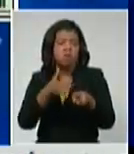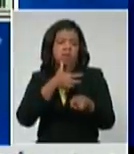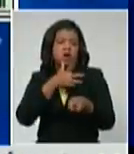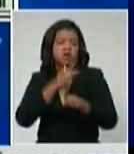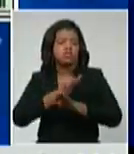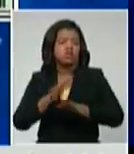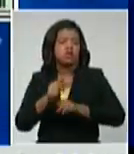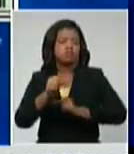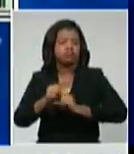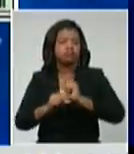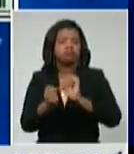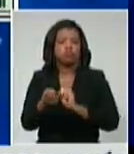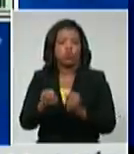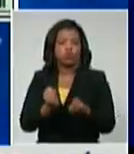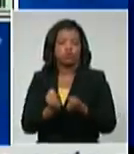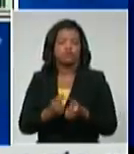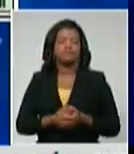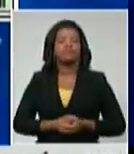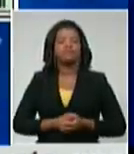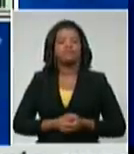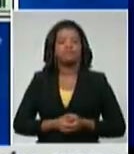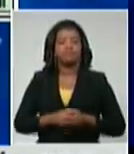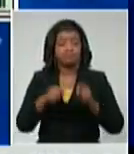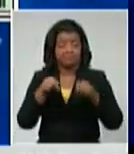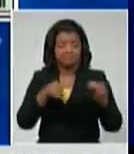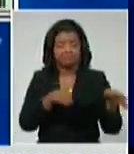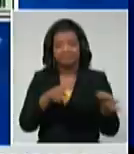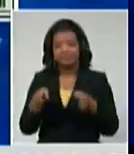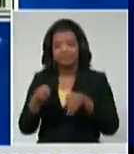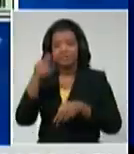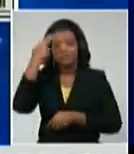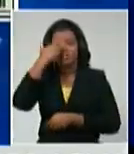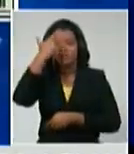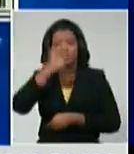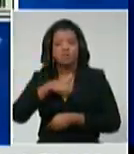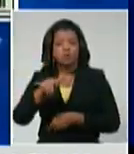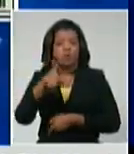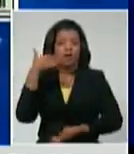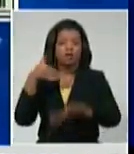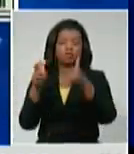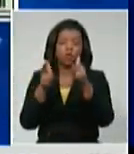control. Ciego de Ávila, que también tuvo una alta complejidad,